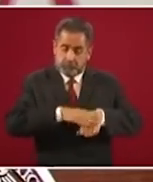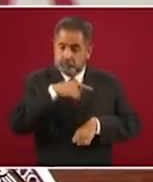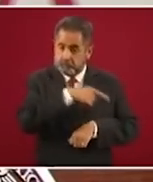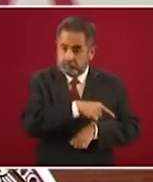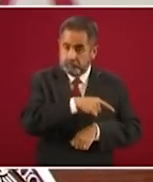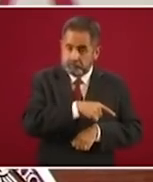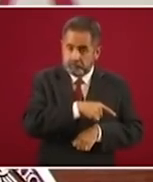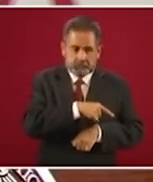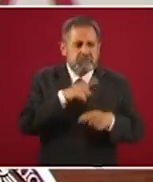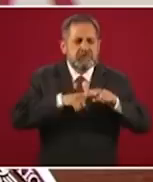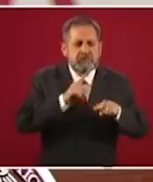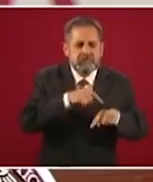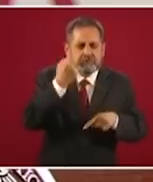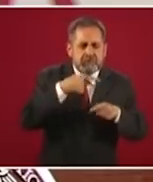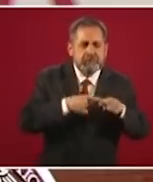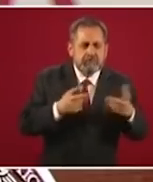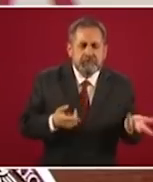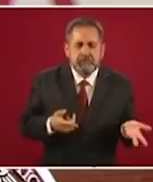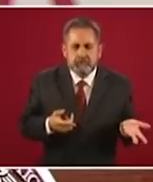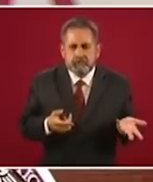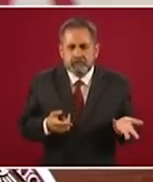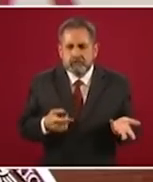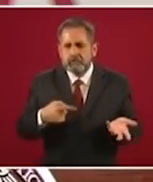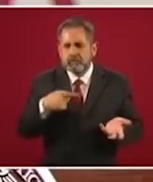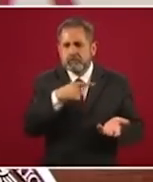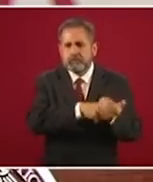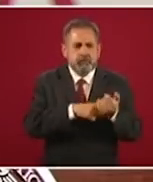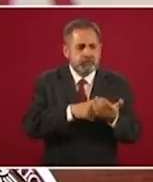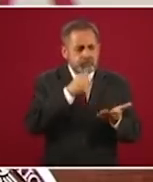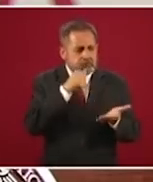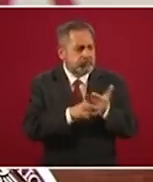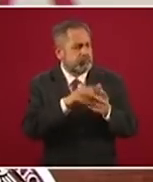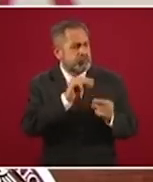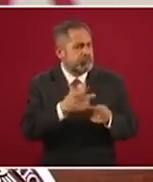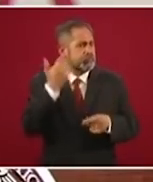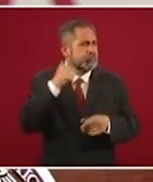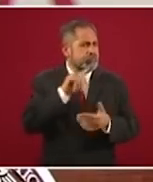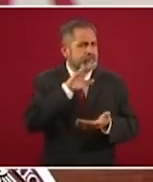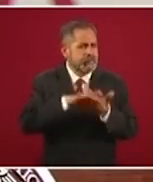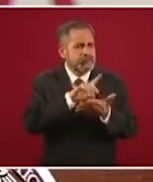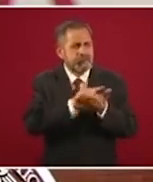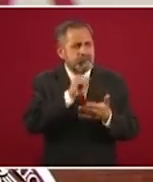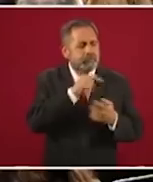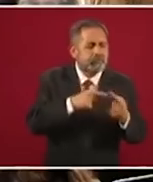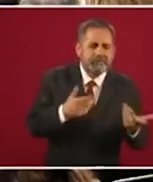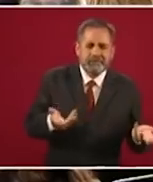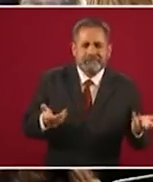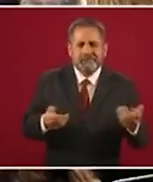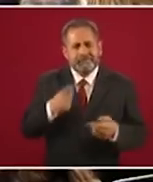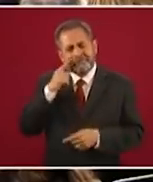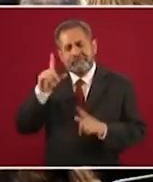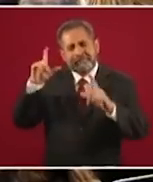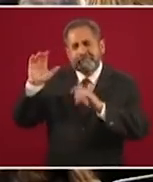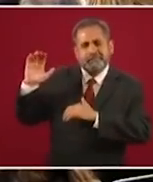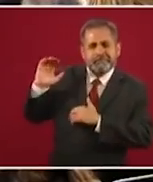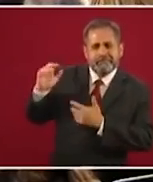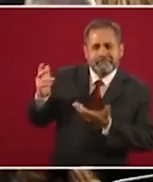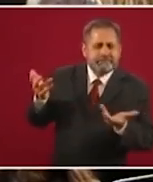ver, identifíquese su carta de no antecedentes penales. Pues yo me tomo la foto,